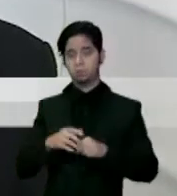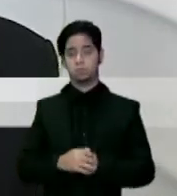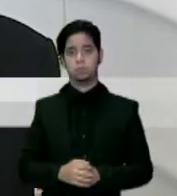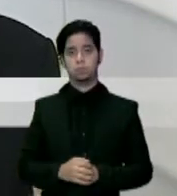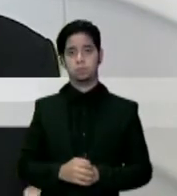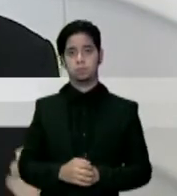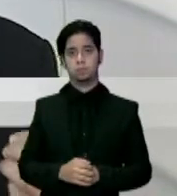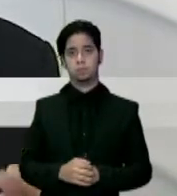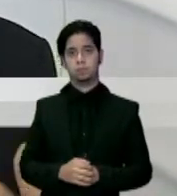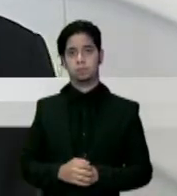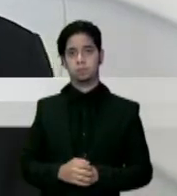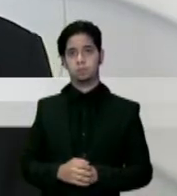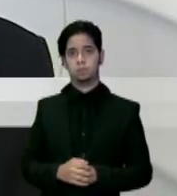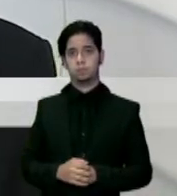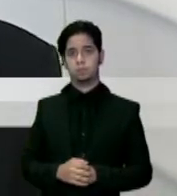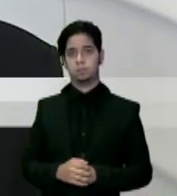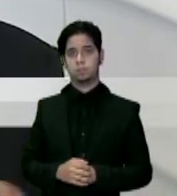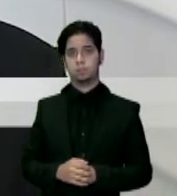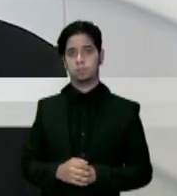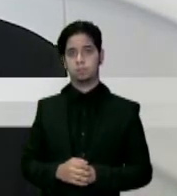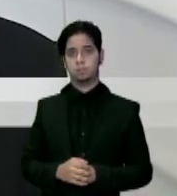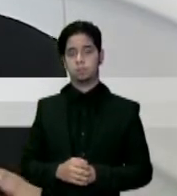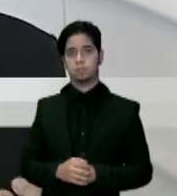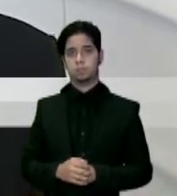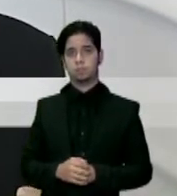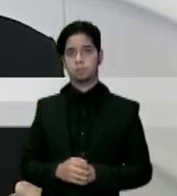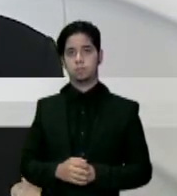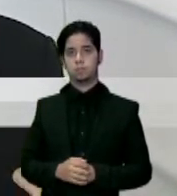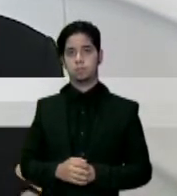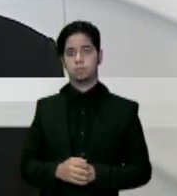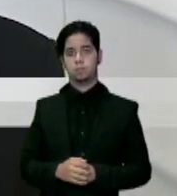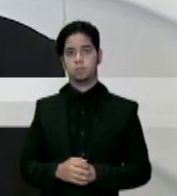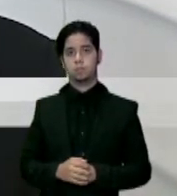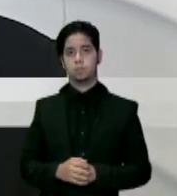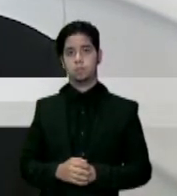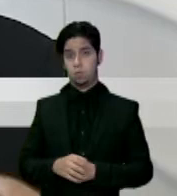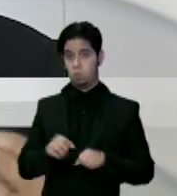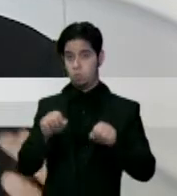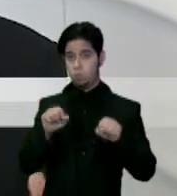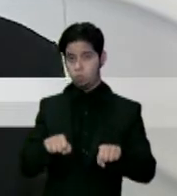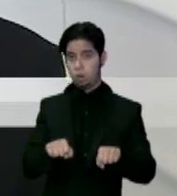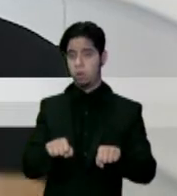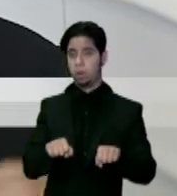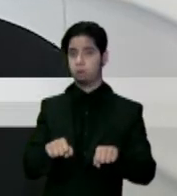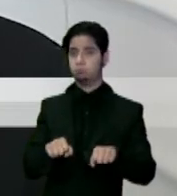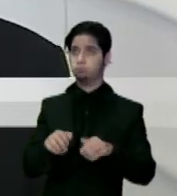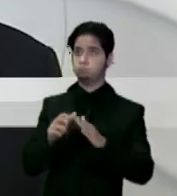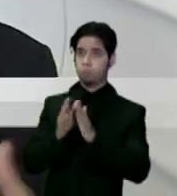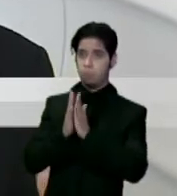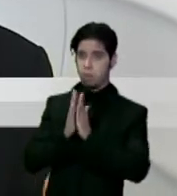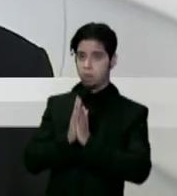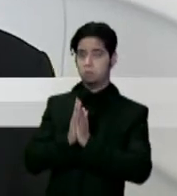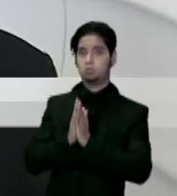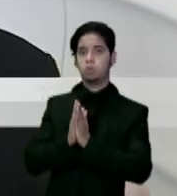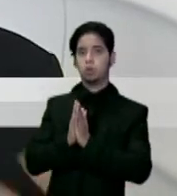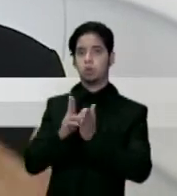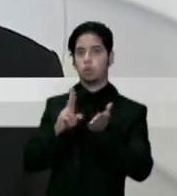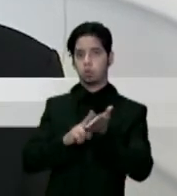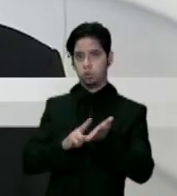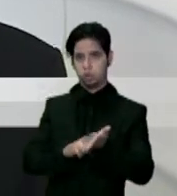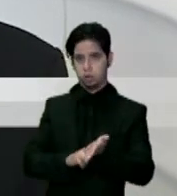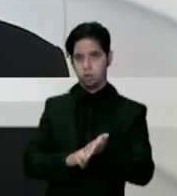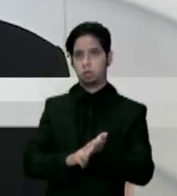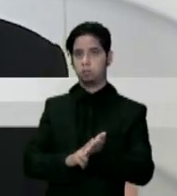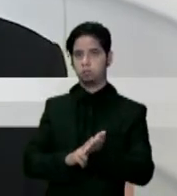Administration que designa estos Hobsons, pueden licitar con preferencia contratos al gobierno